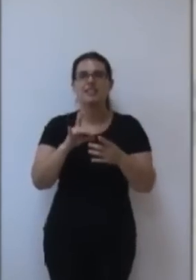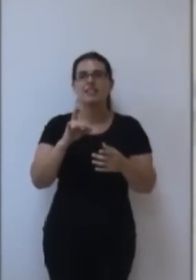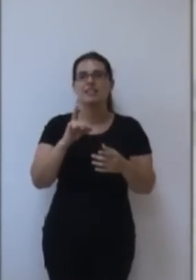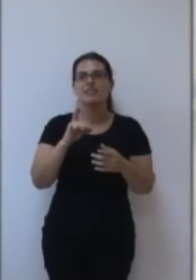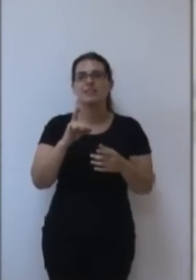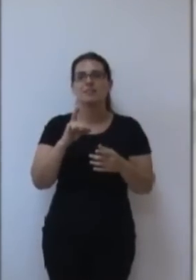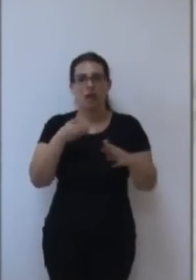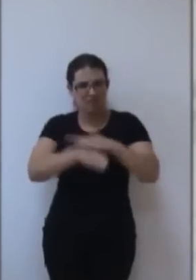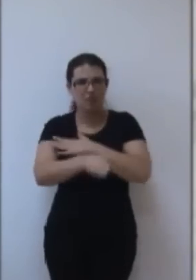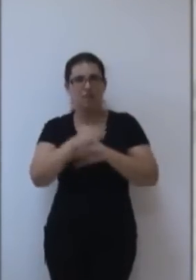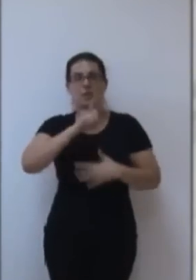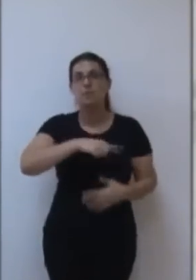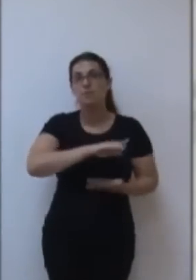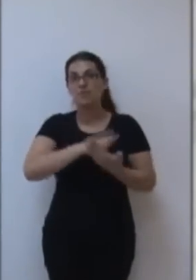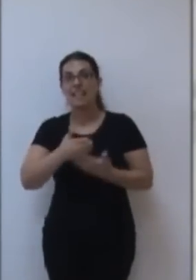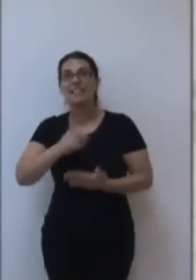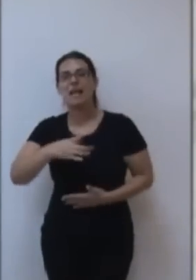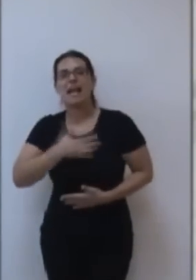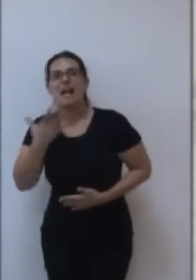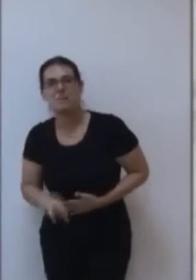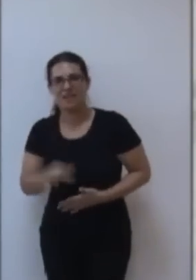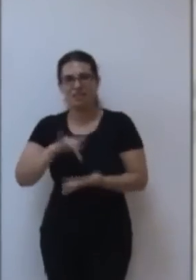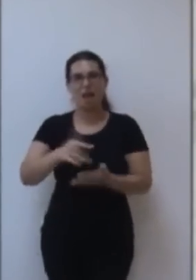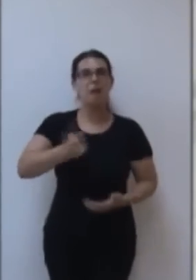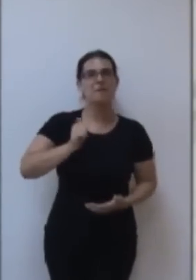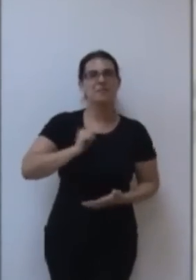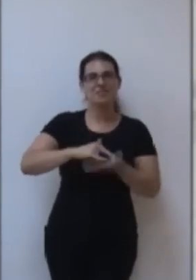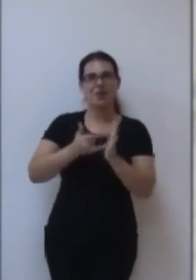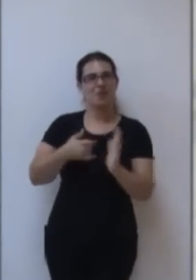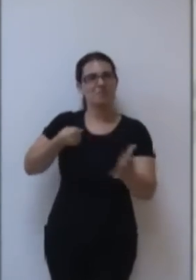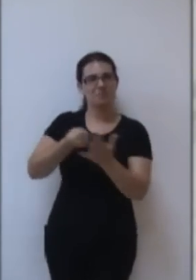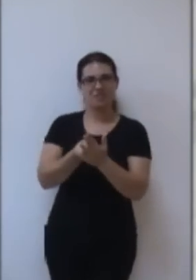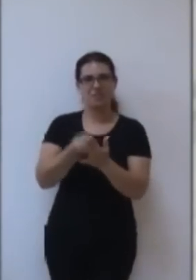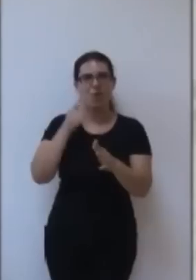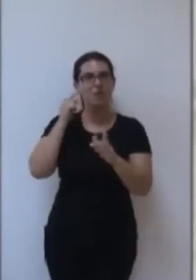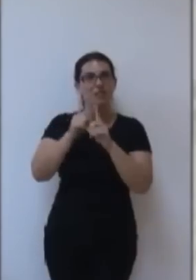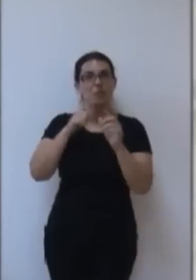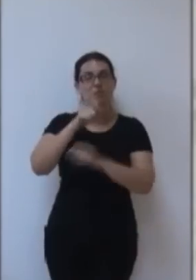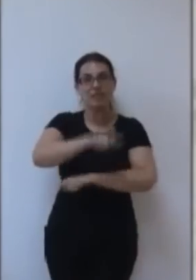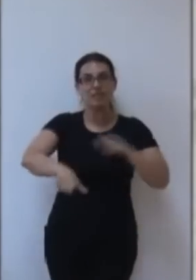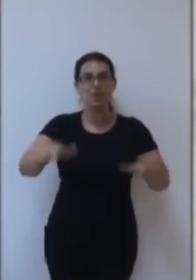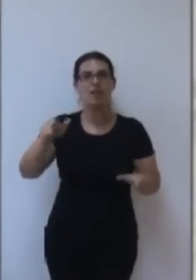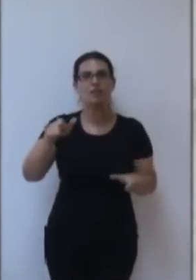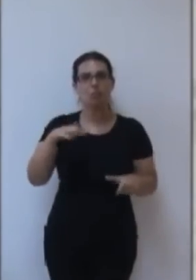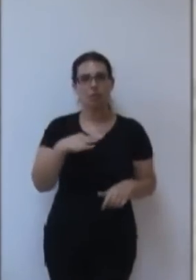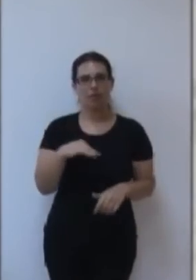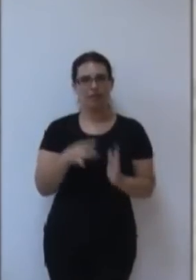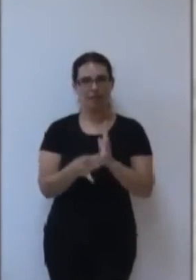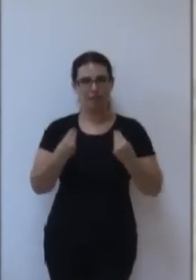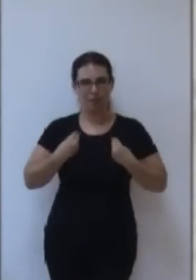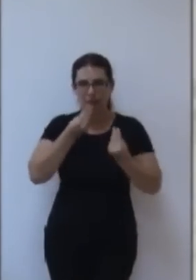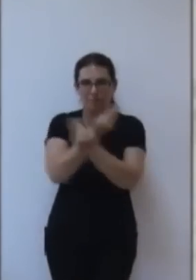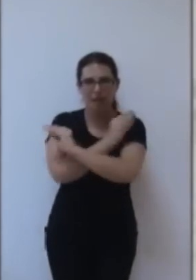¿no? Y por otro lado, de ser capaces de sacar partido de estas tecnologías para que estas personas tengan una mejor calidad de vida, estén